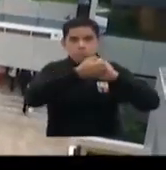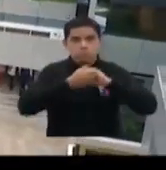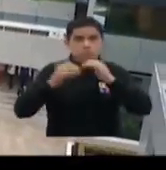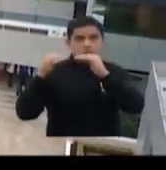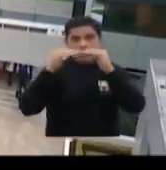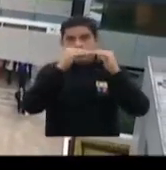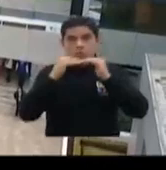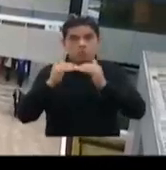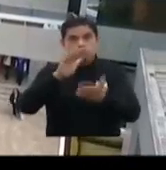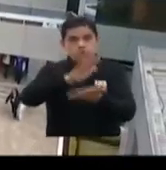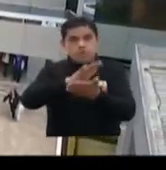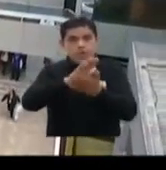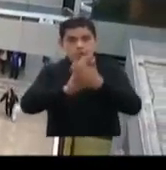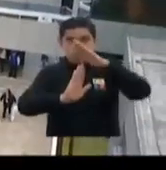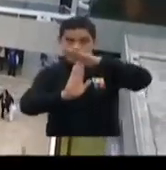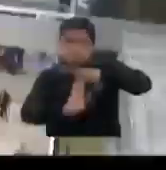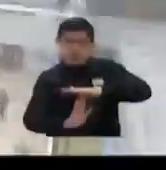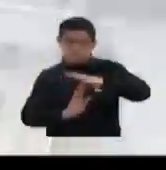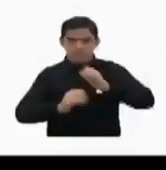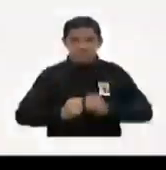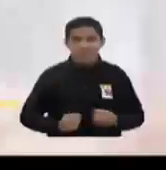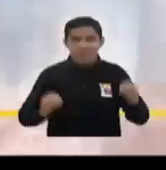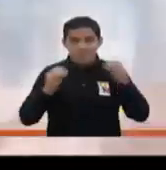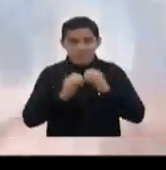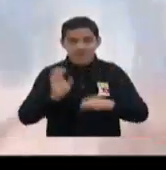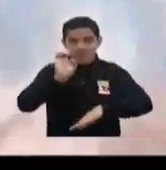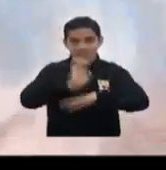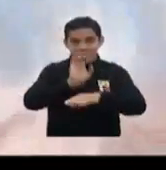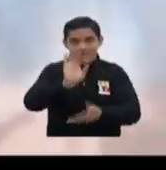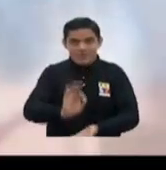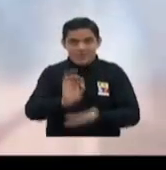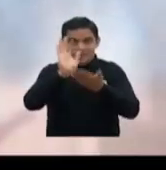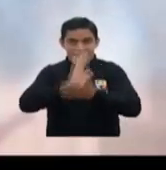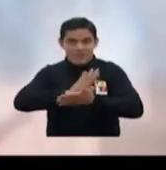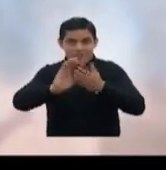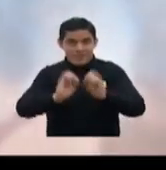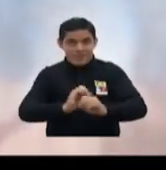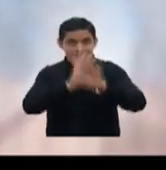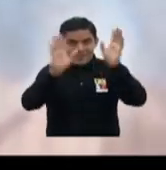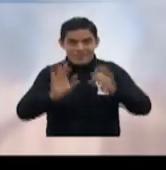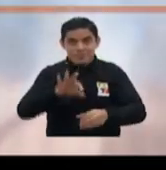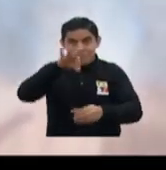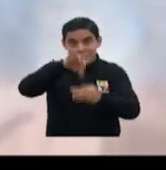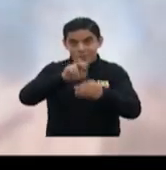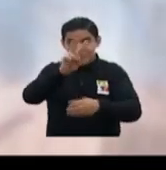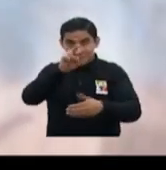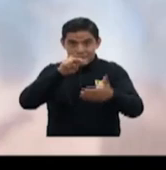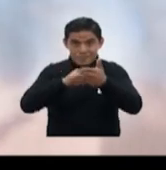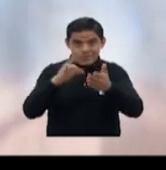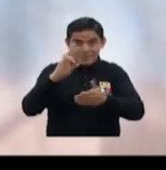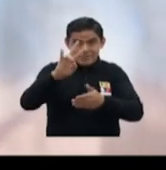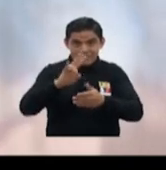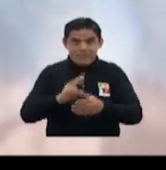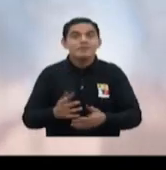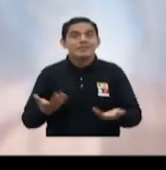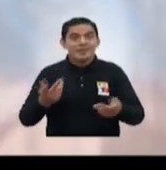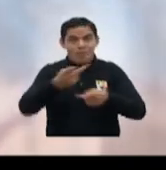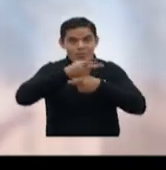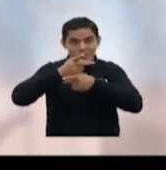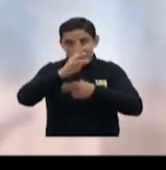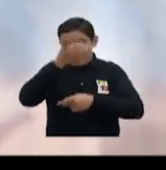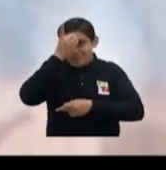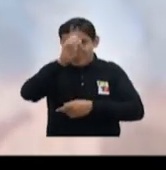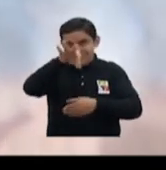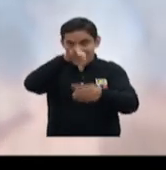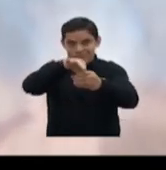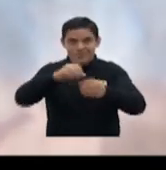democracia dentro de un ambiente de paz y tranquilidad. Ecuador elige con transparencia. Elecciones 2017.